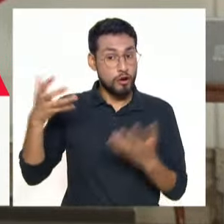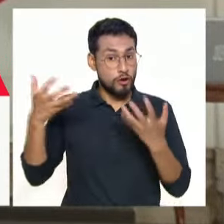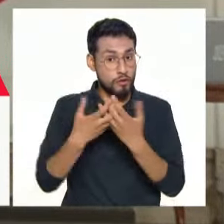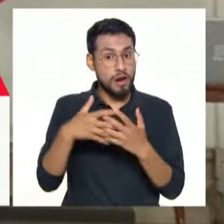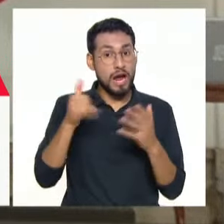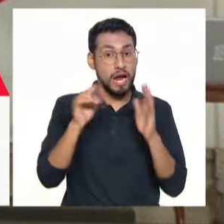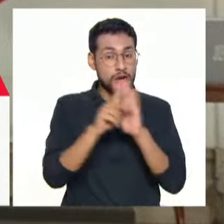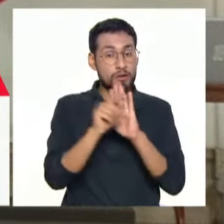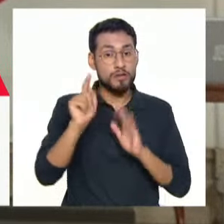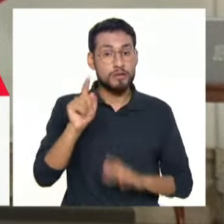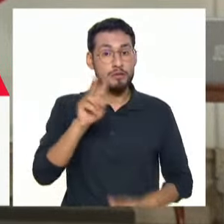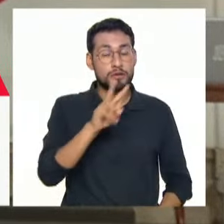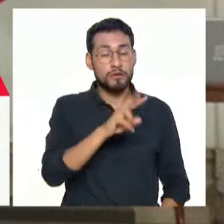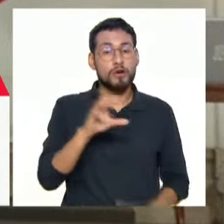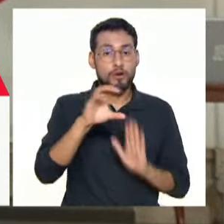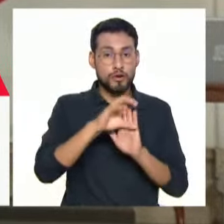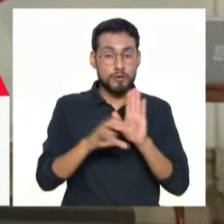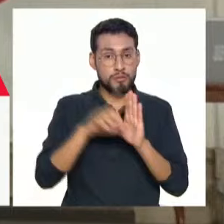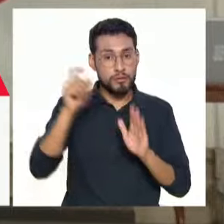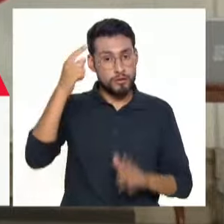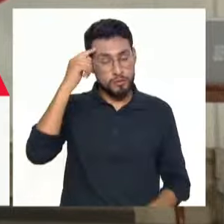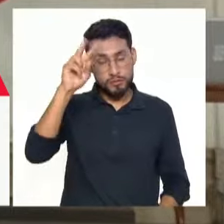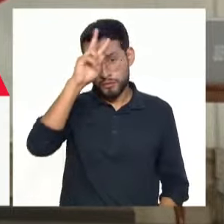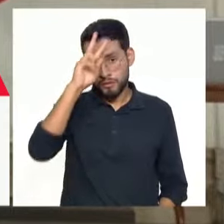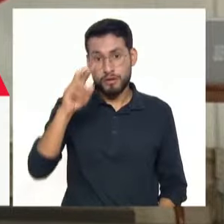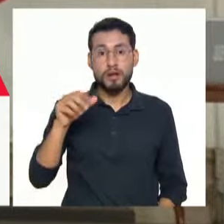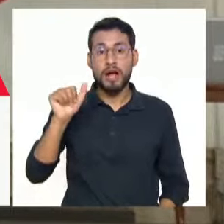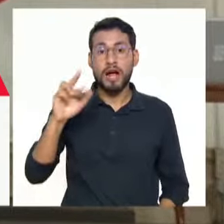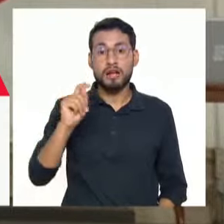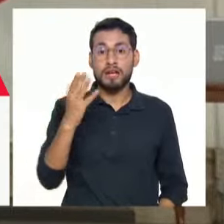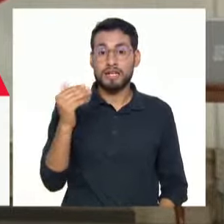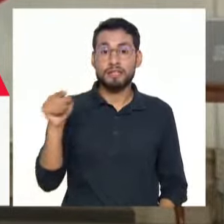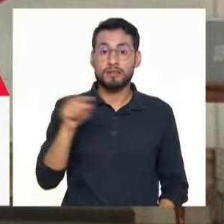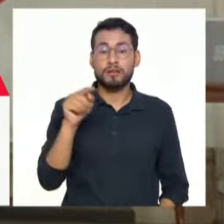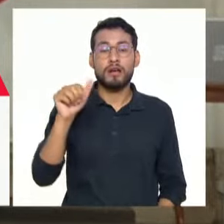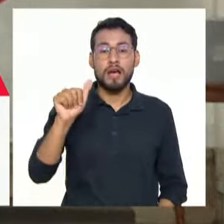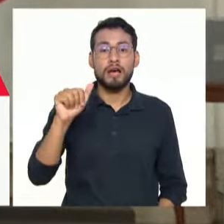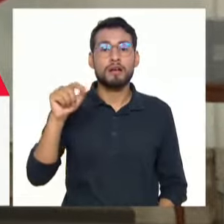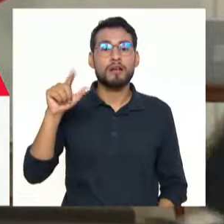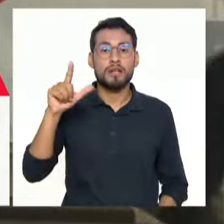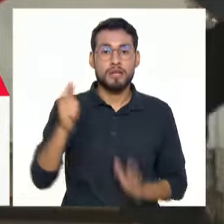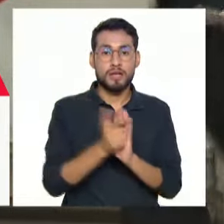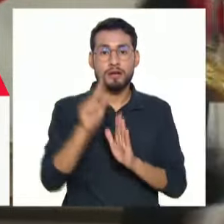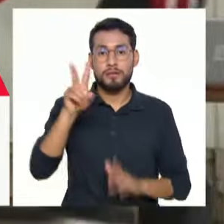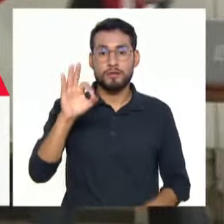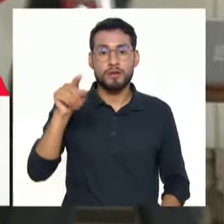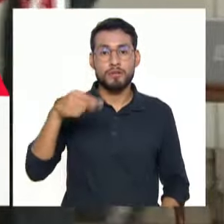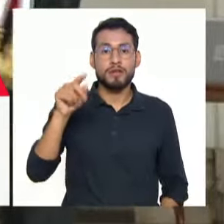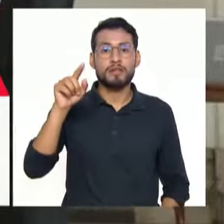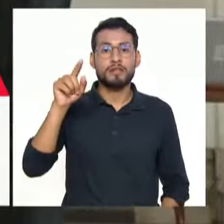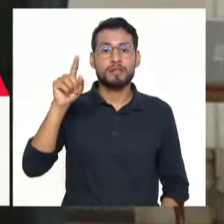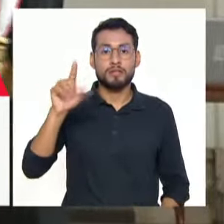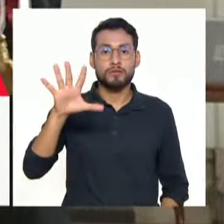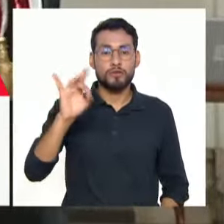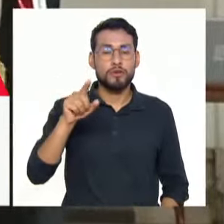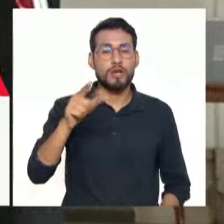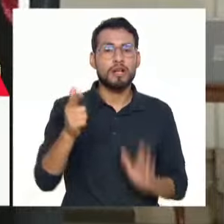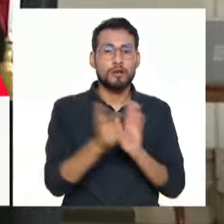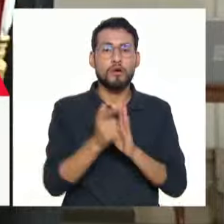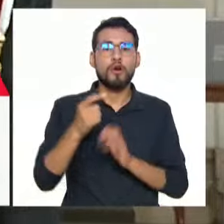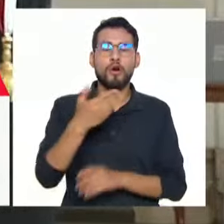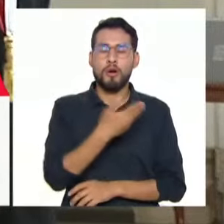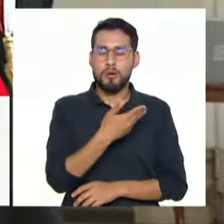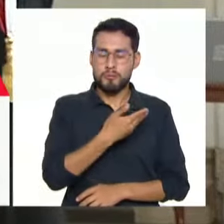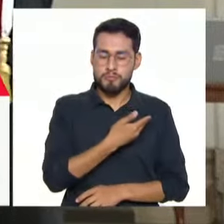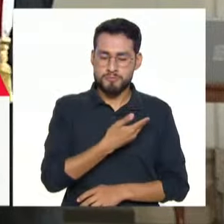con el artículo 122 de la Constitución Política del Perú, el artículo 15-A de la Ley 29.158, Ley Orgánica del